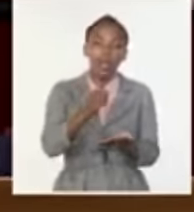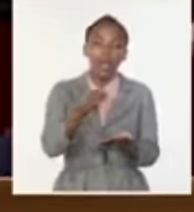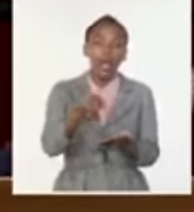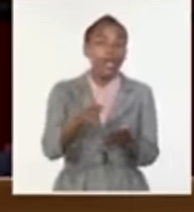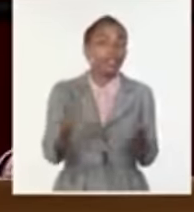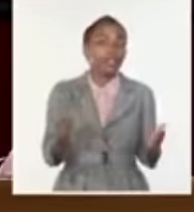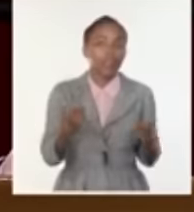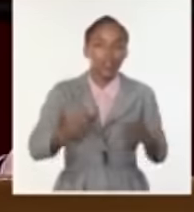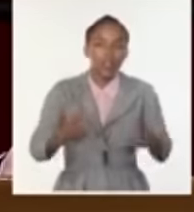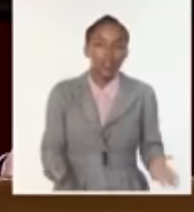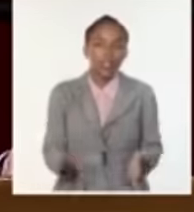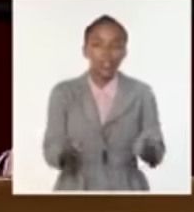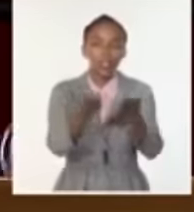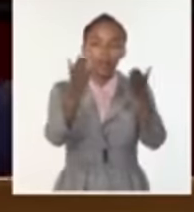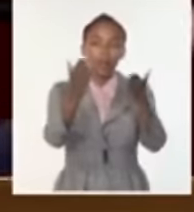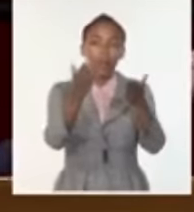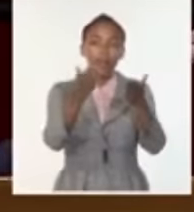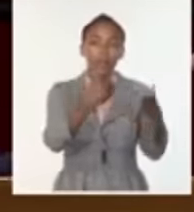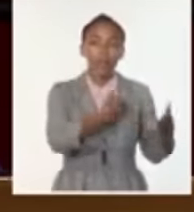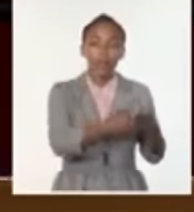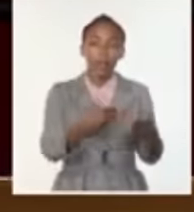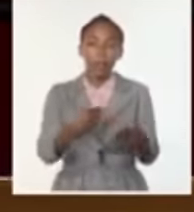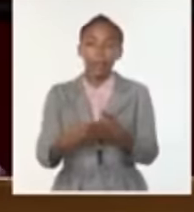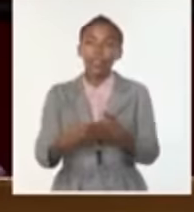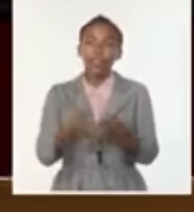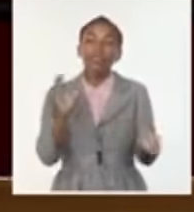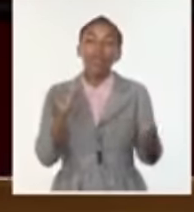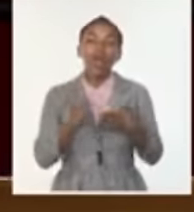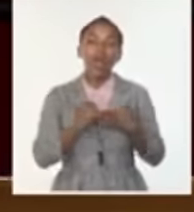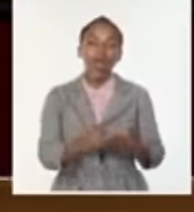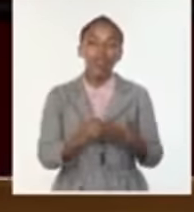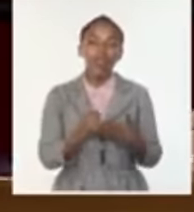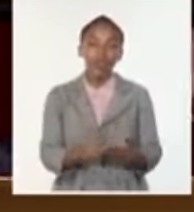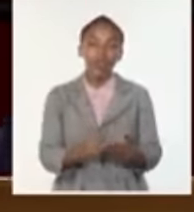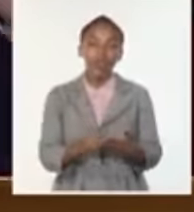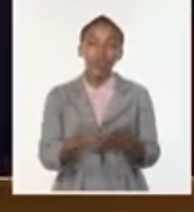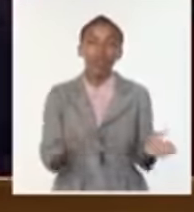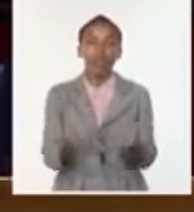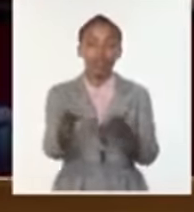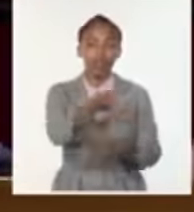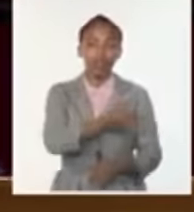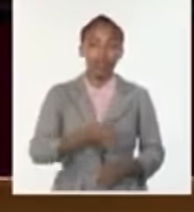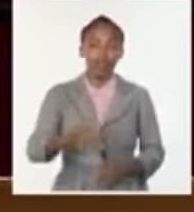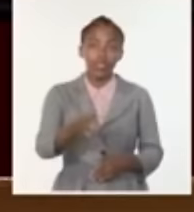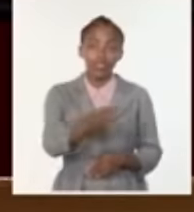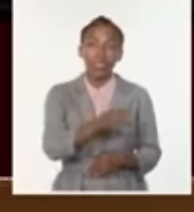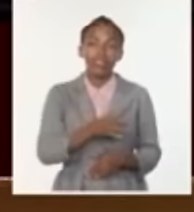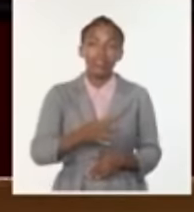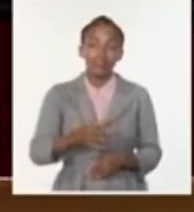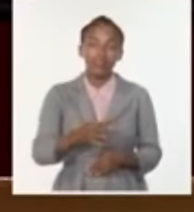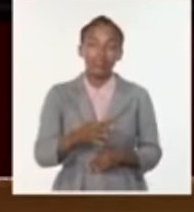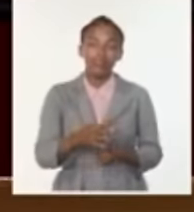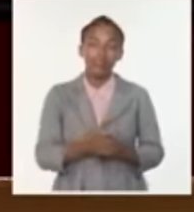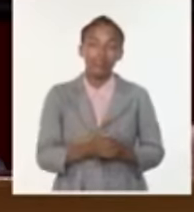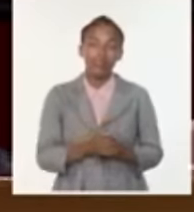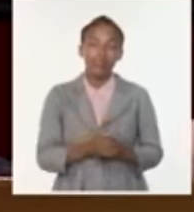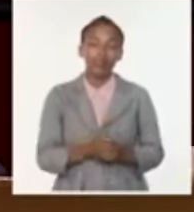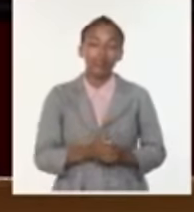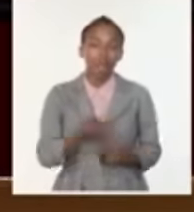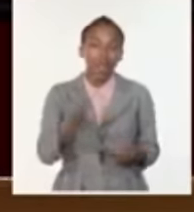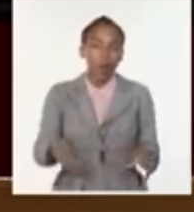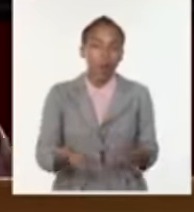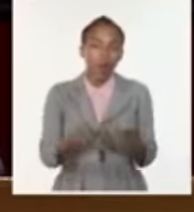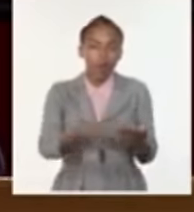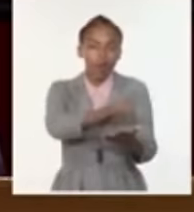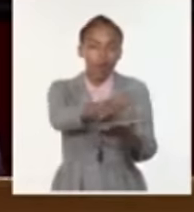todos los nuevos actores económicos tributen al desarrollo municipio, hagan cosas que estén en la estrategia de desarrollo o que